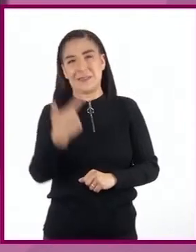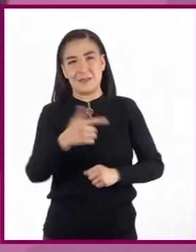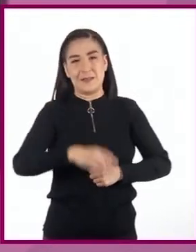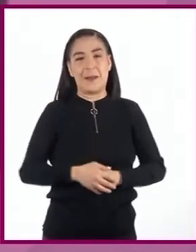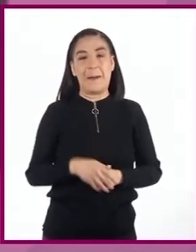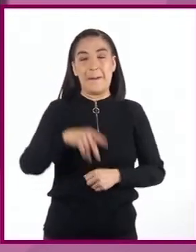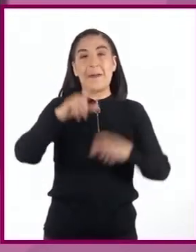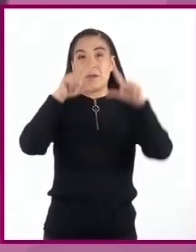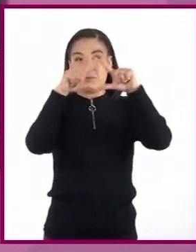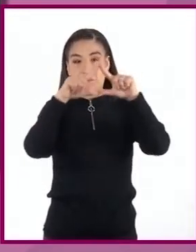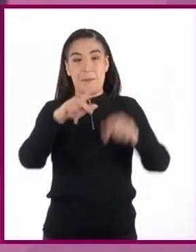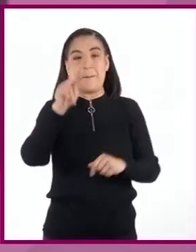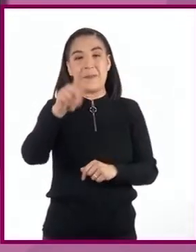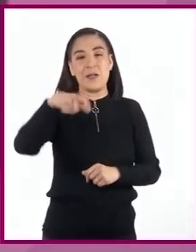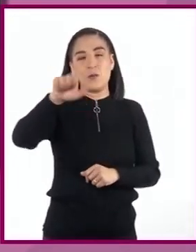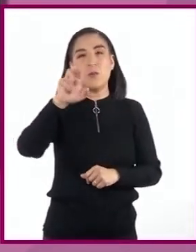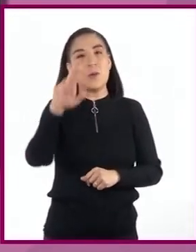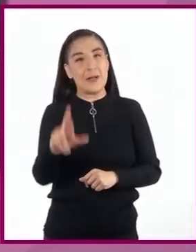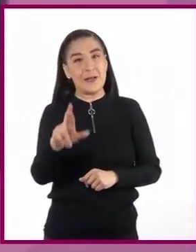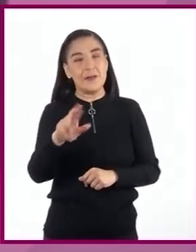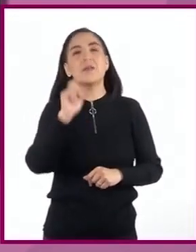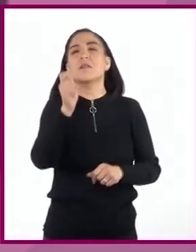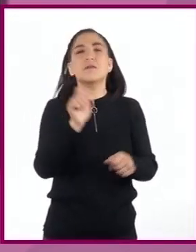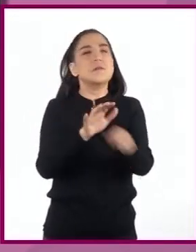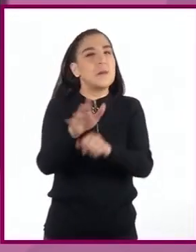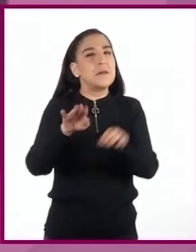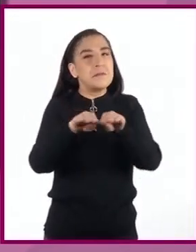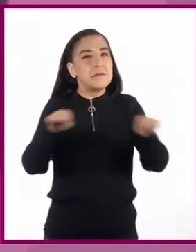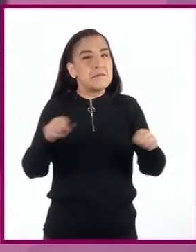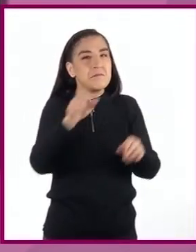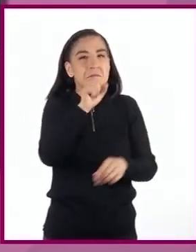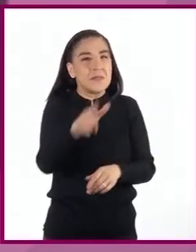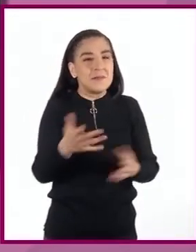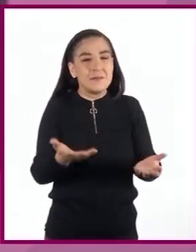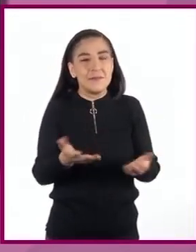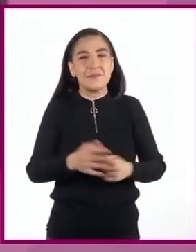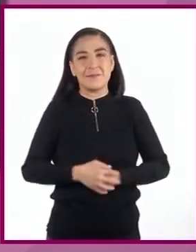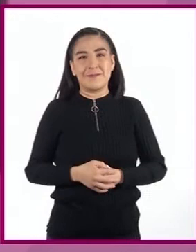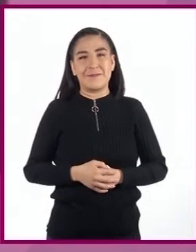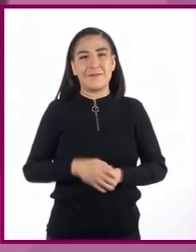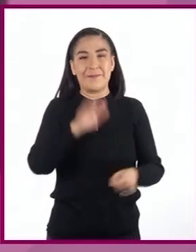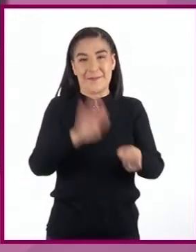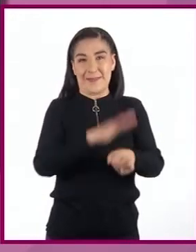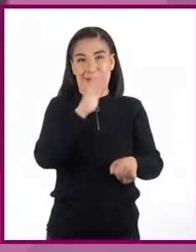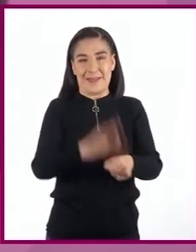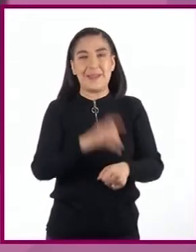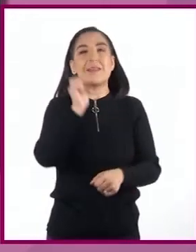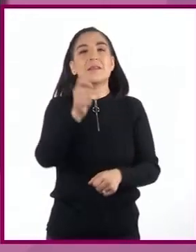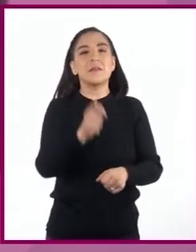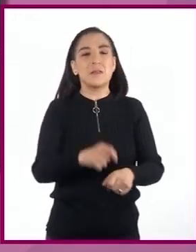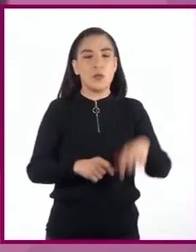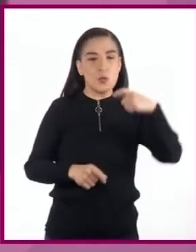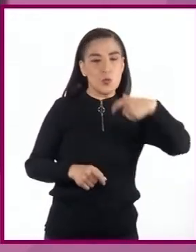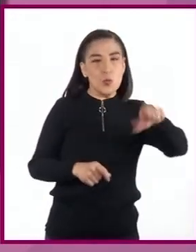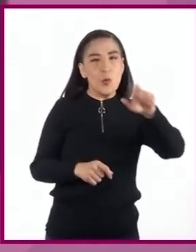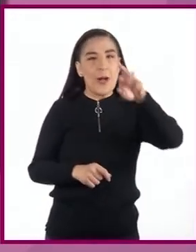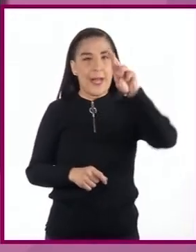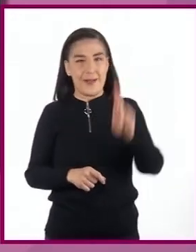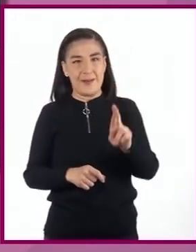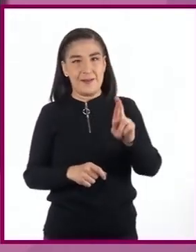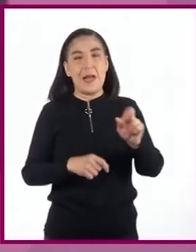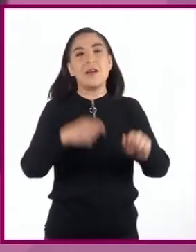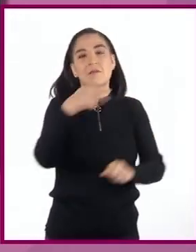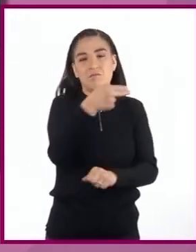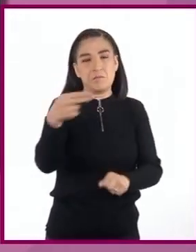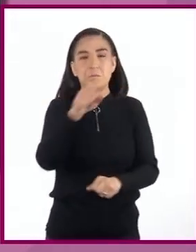triángulo PQR, ¿cuál es el lado que tiene la misma longitud? El lado que le corresponde es el lado QR, porque